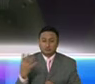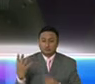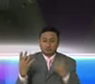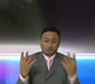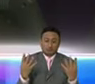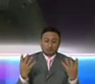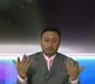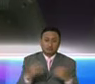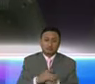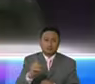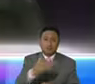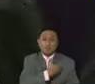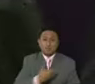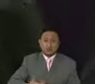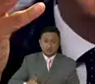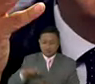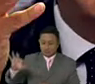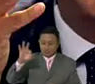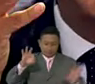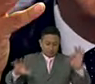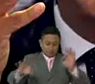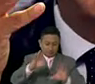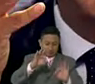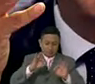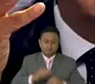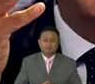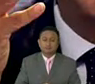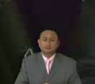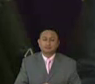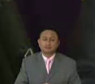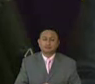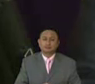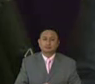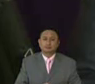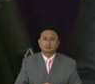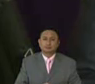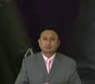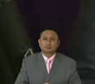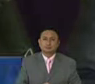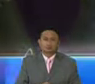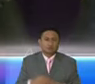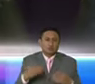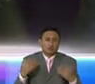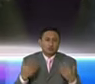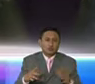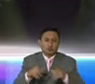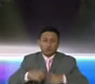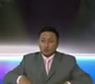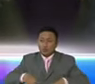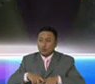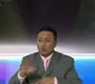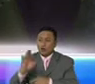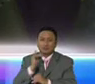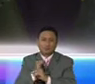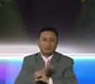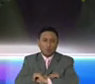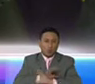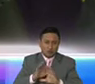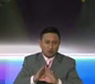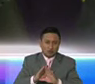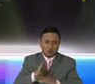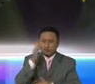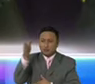nominará el presidente de la República. Deuda externa. Nosotros acudiremos a cualquier instancia que se requiera para